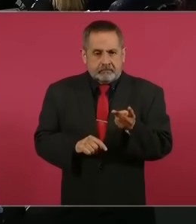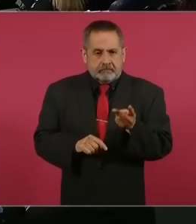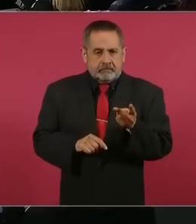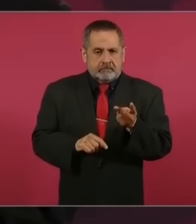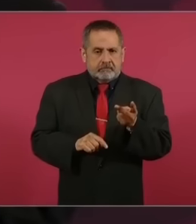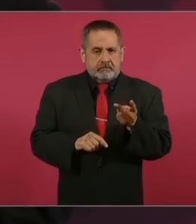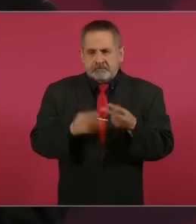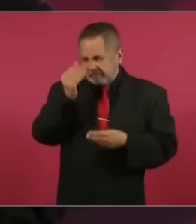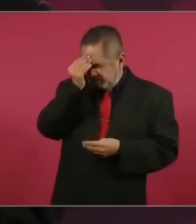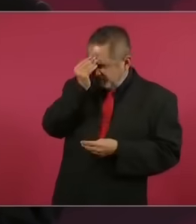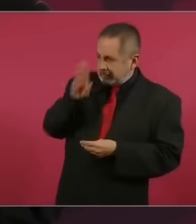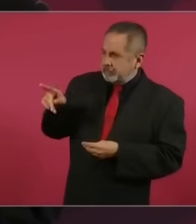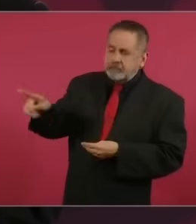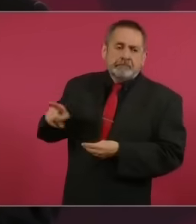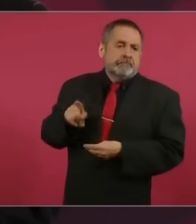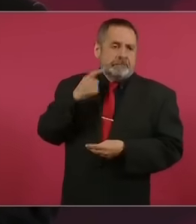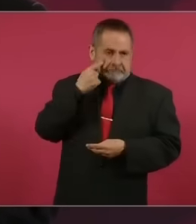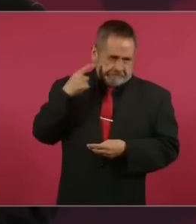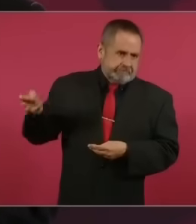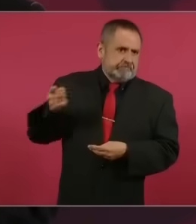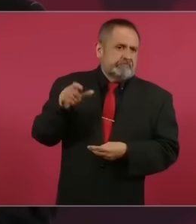hacerme quedar mal.